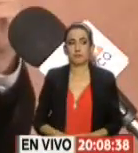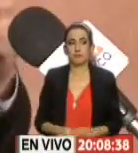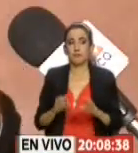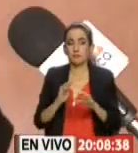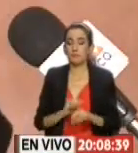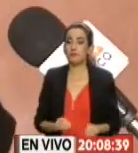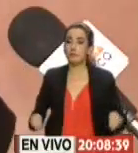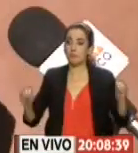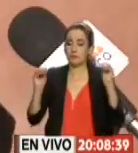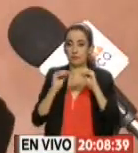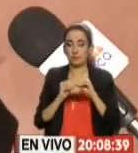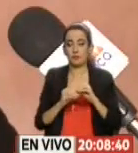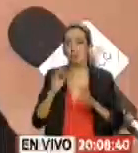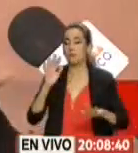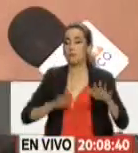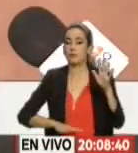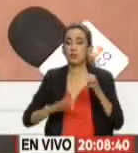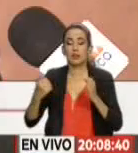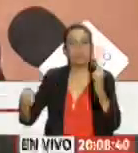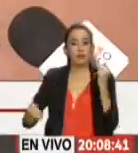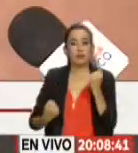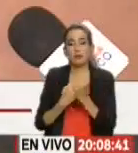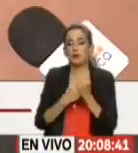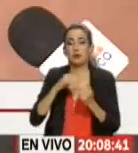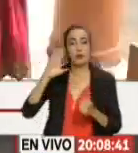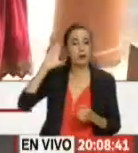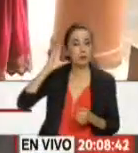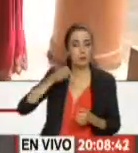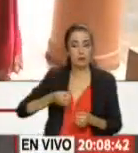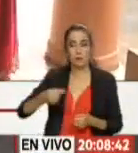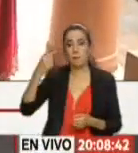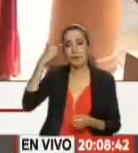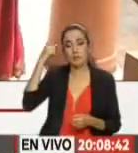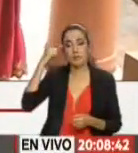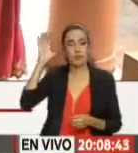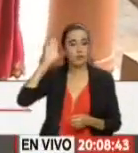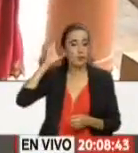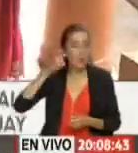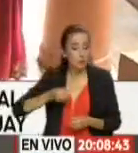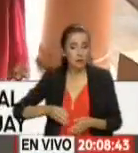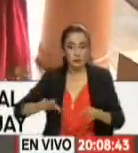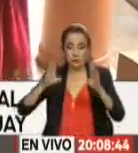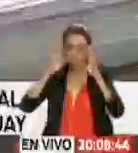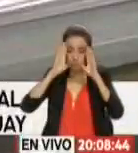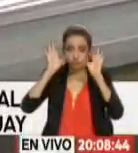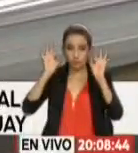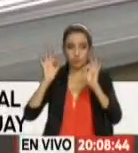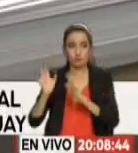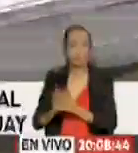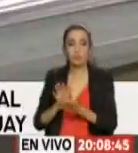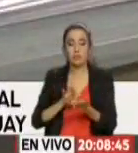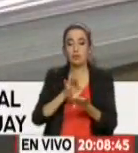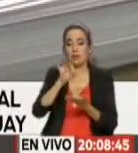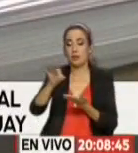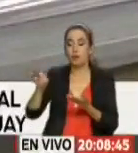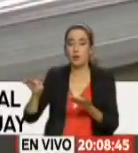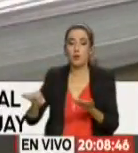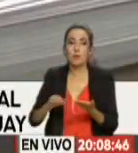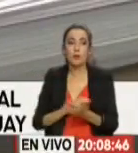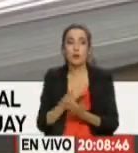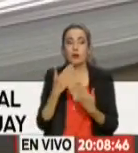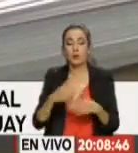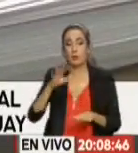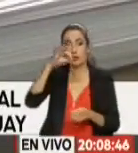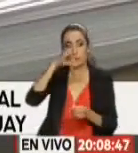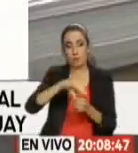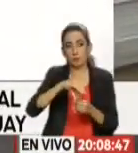mayorías, entre comillas, debe ser a favor de Cuenca, así de sencillo. En cuanto a los resultados para las alcaldías de los cantones azuayos, se definió así mediante